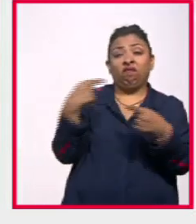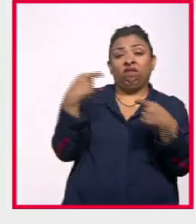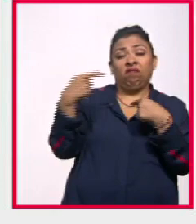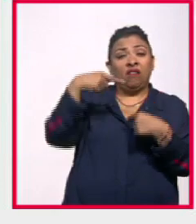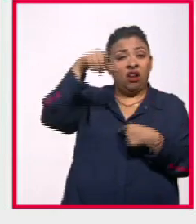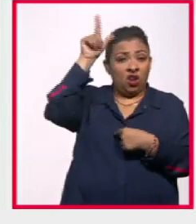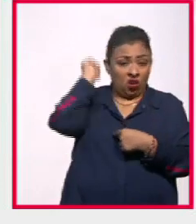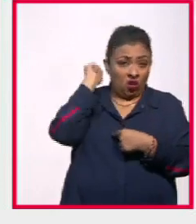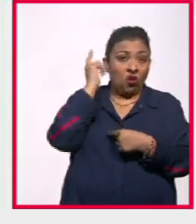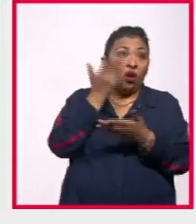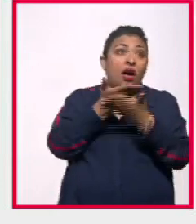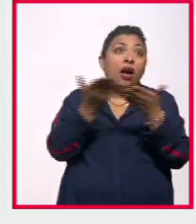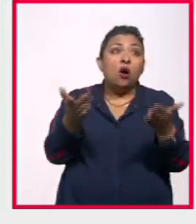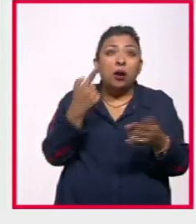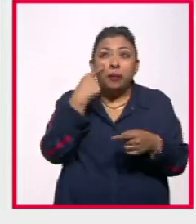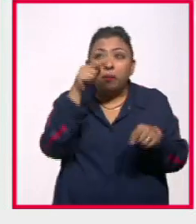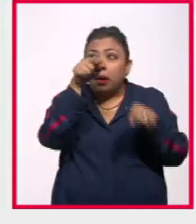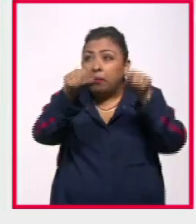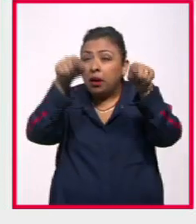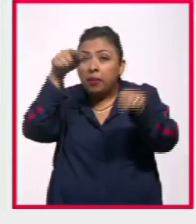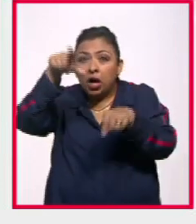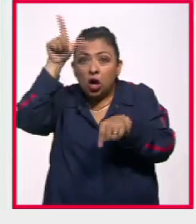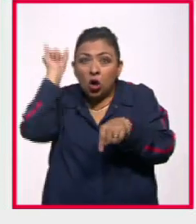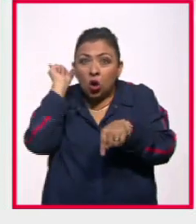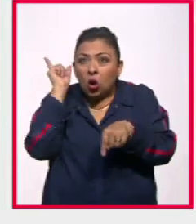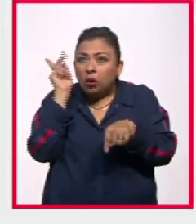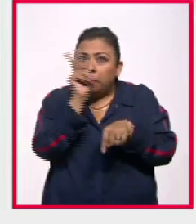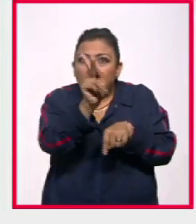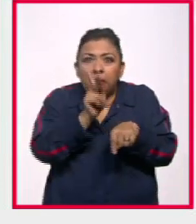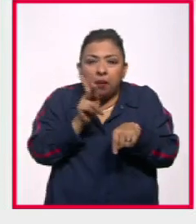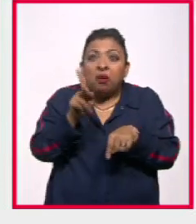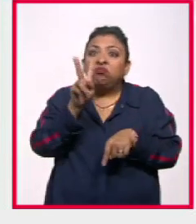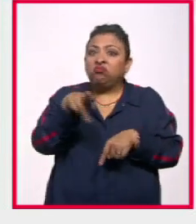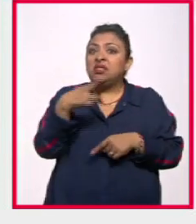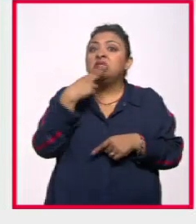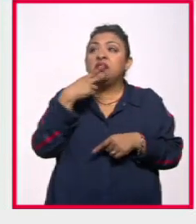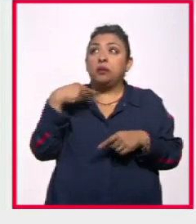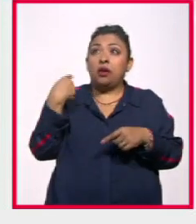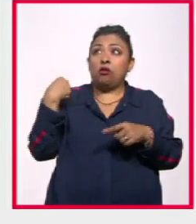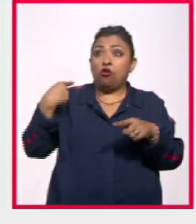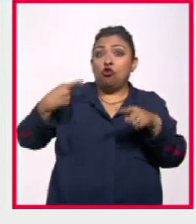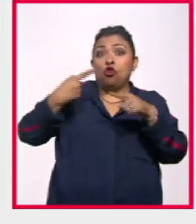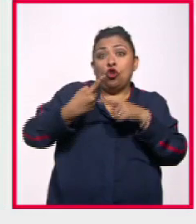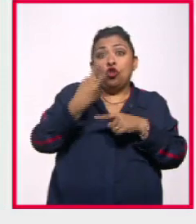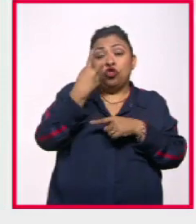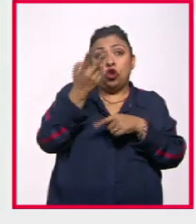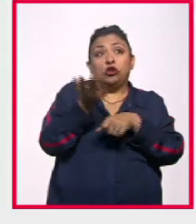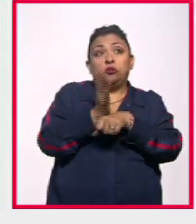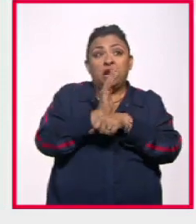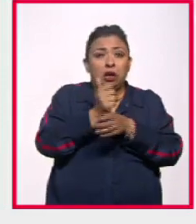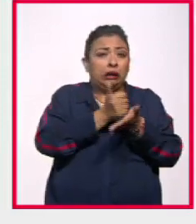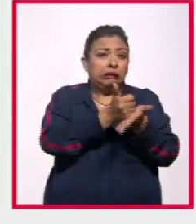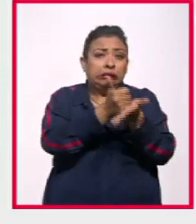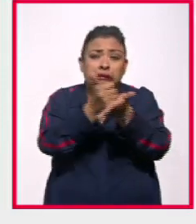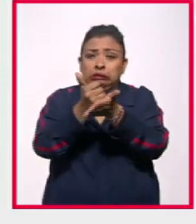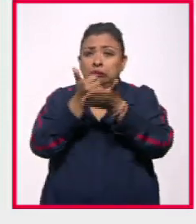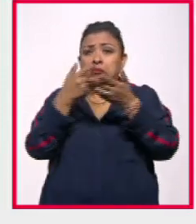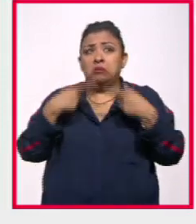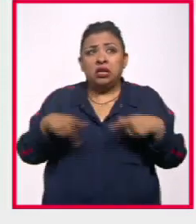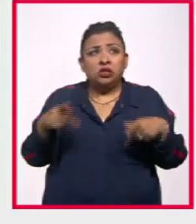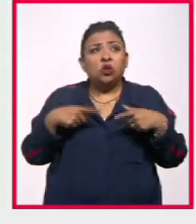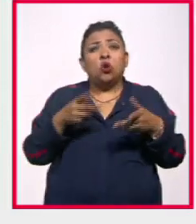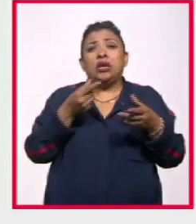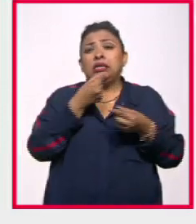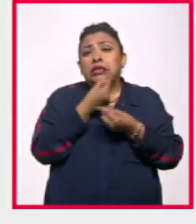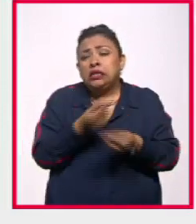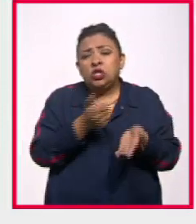veces y ahora tiene que haber más locos como yo, porque esto funciona. Llevo dos películas ayudando a mucha gente, a